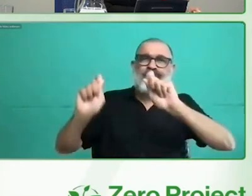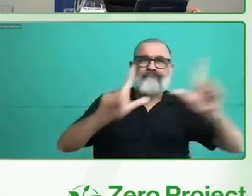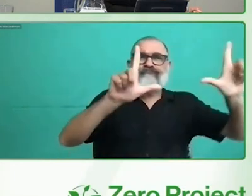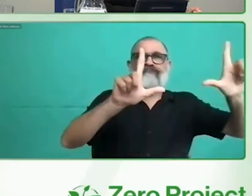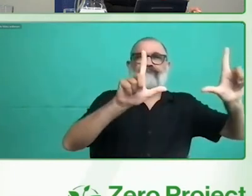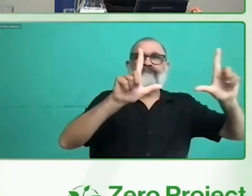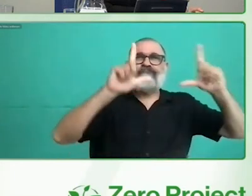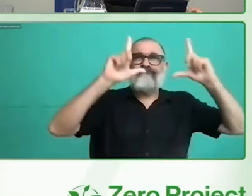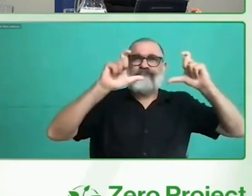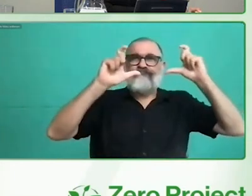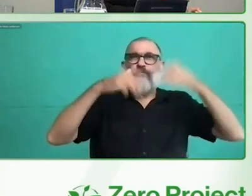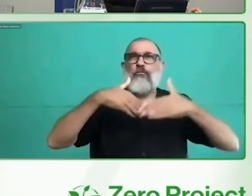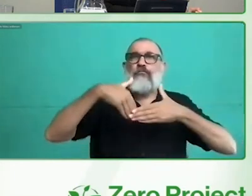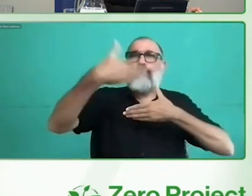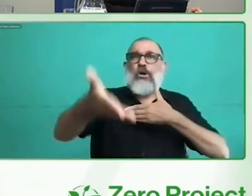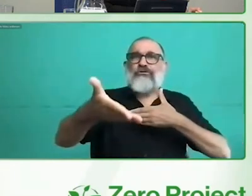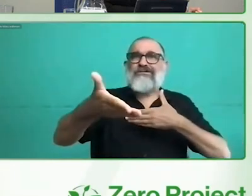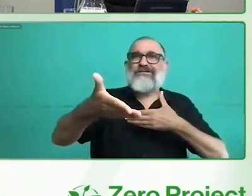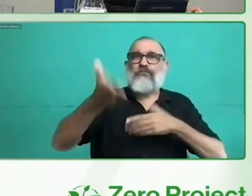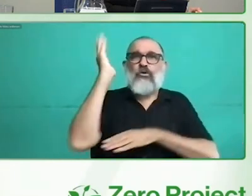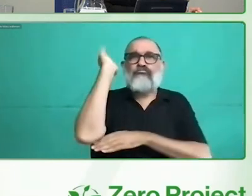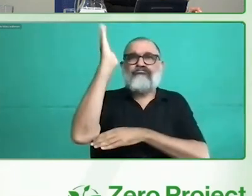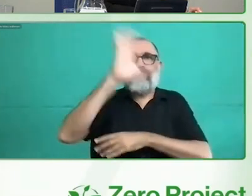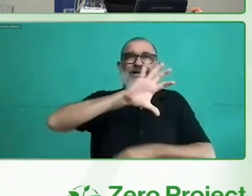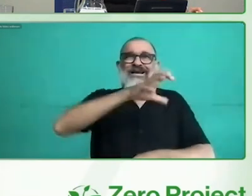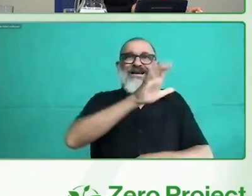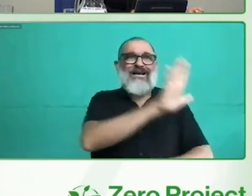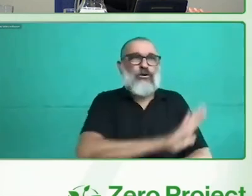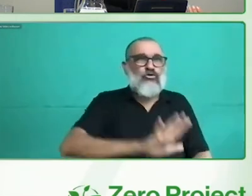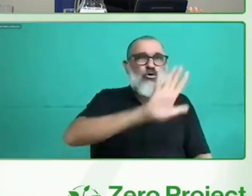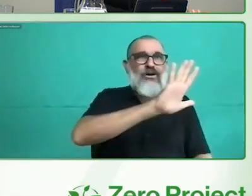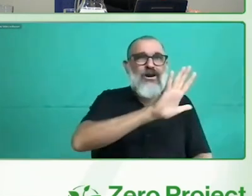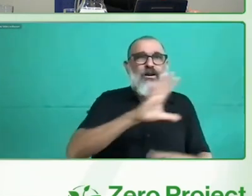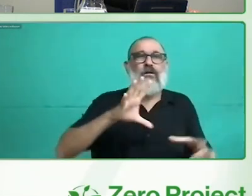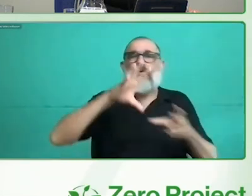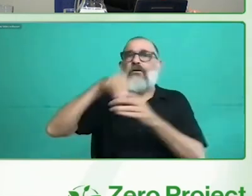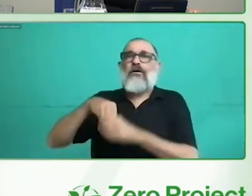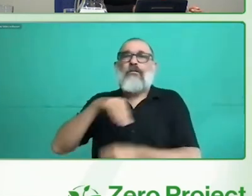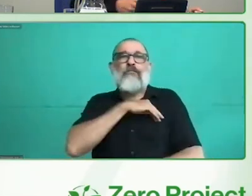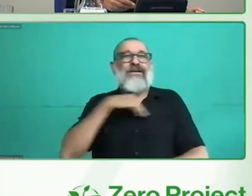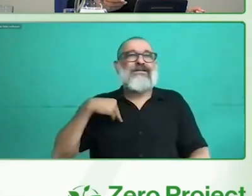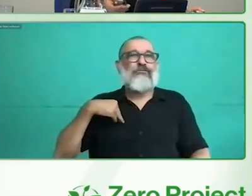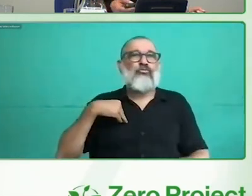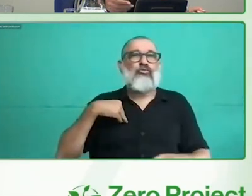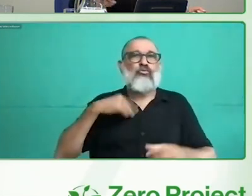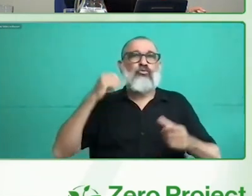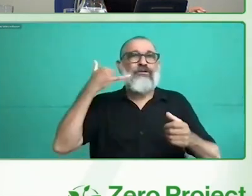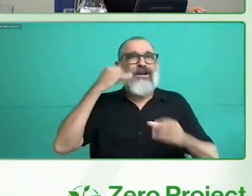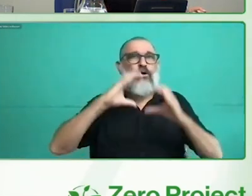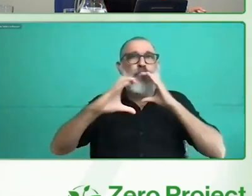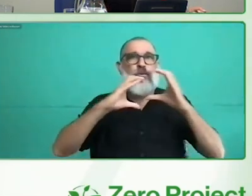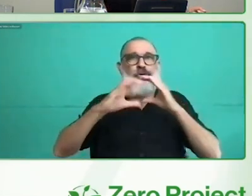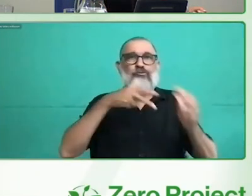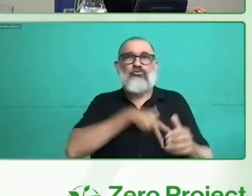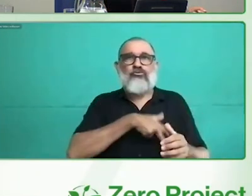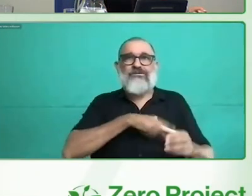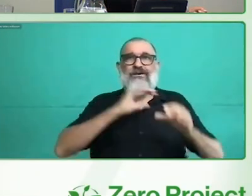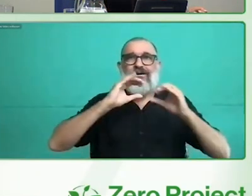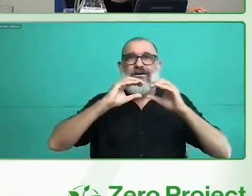de las Américas, que es un miembro académico de la UIT y con quien hemos trabajado en algunas